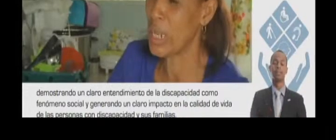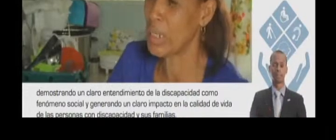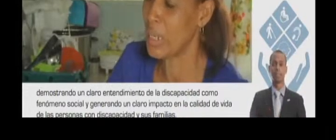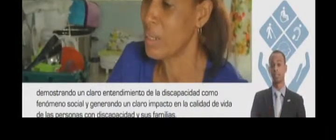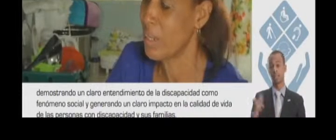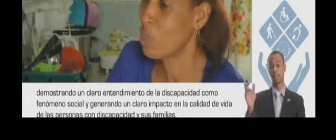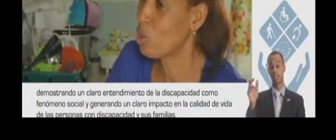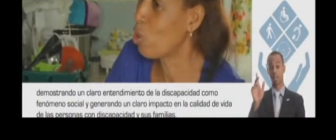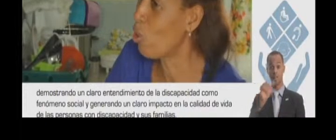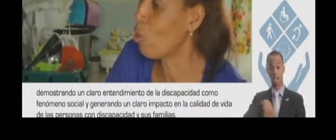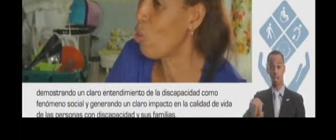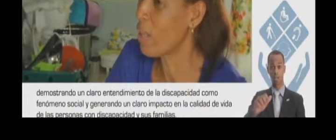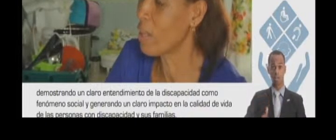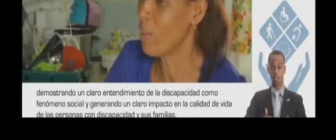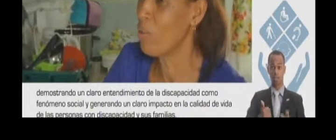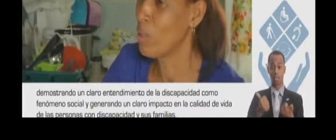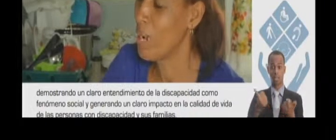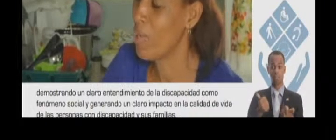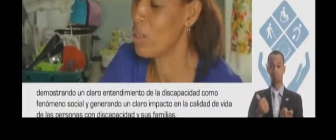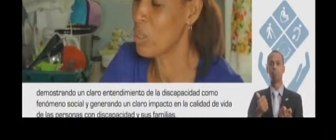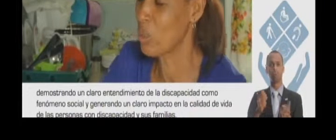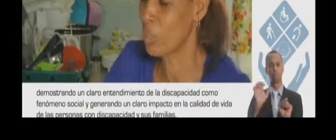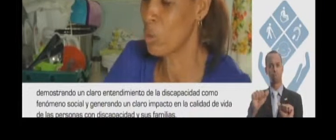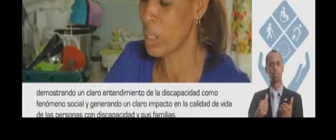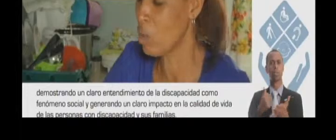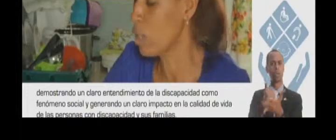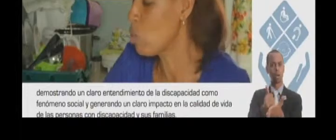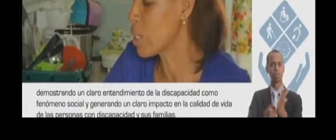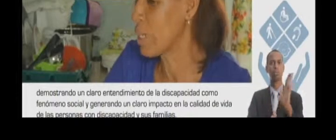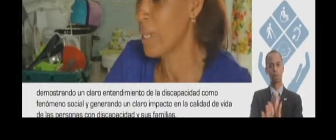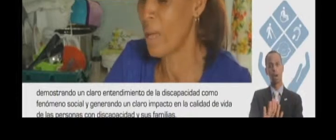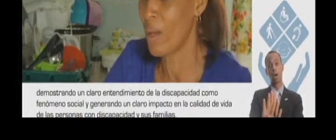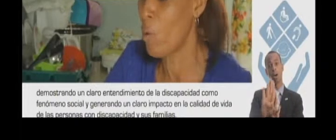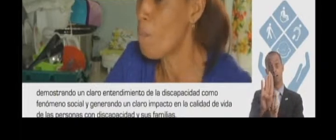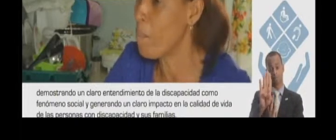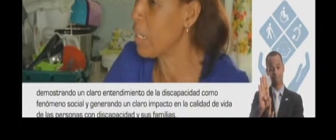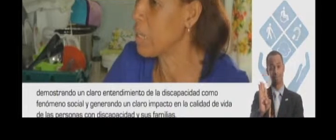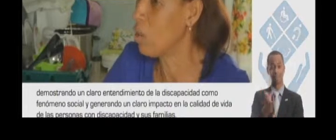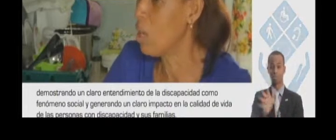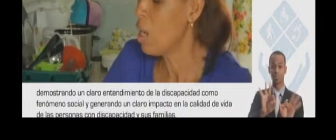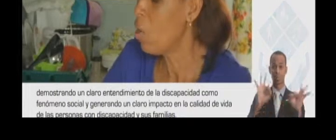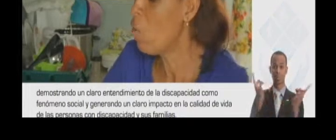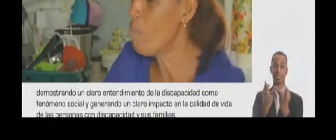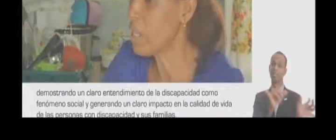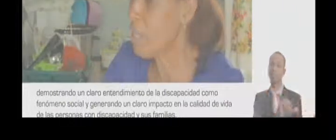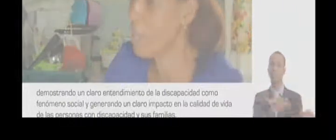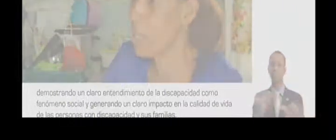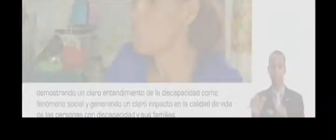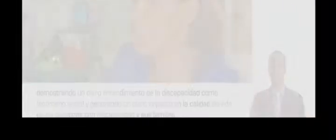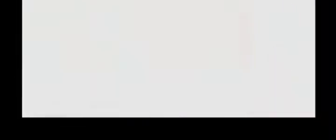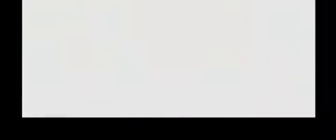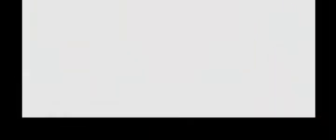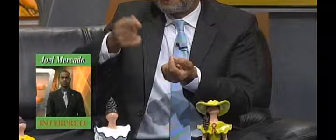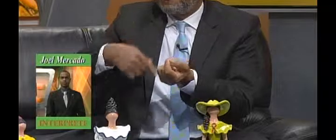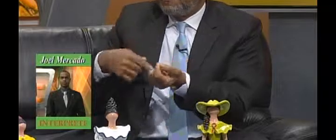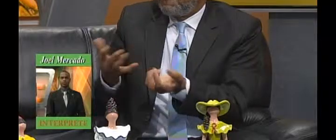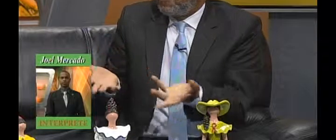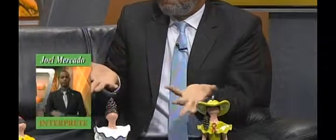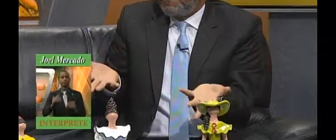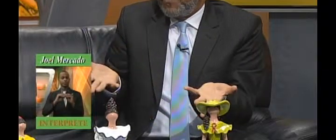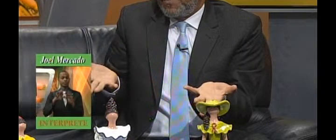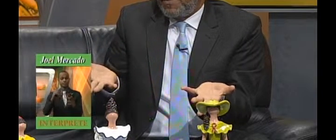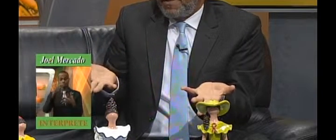defendiendo la inclusión de los chicos y chicas con discapacidad. En esos cuatro pilares, obviamente tú sabes que